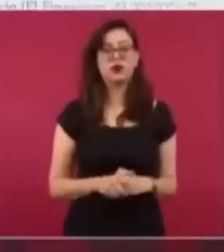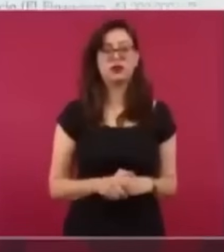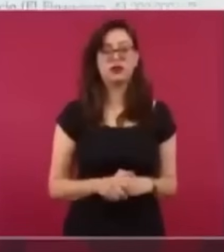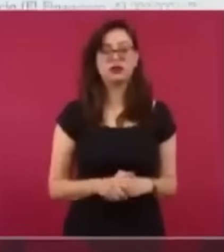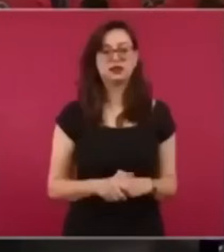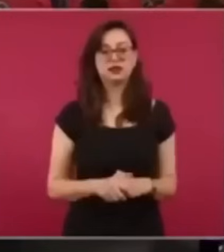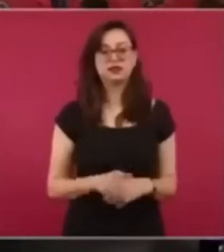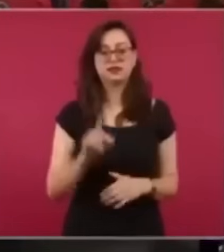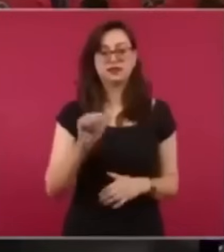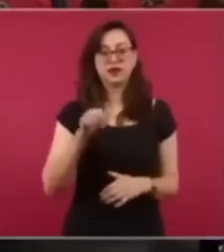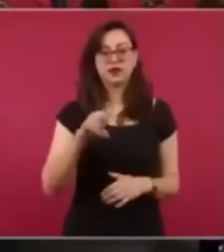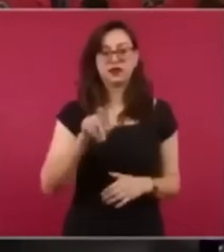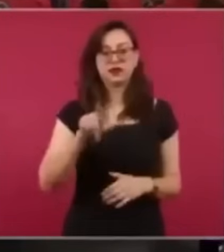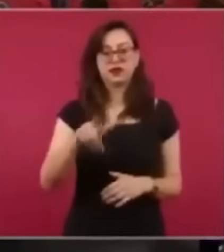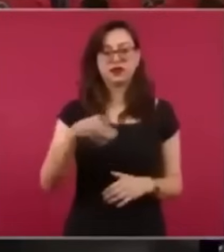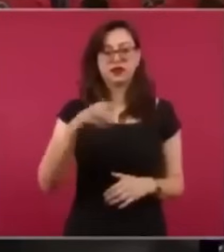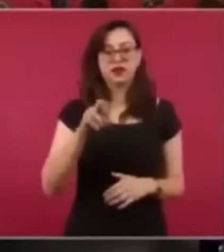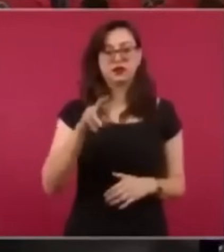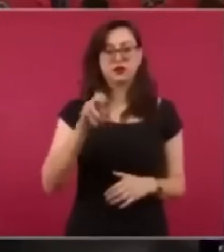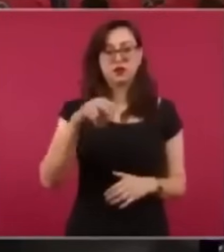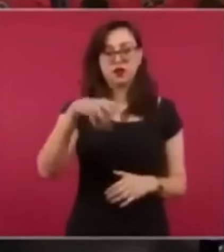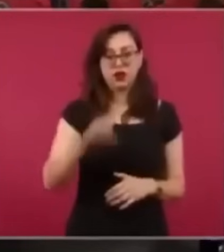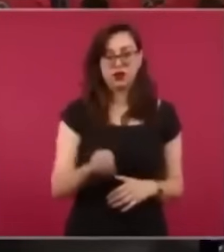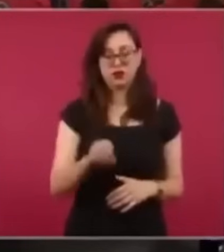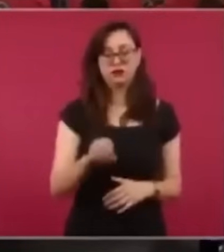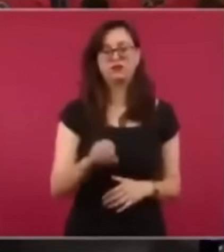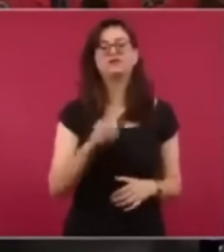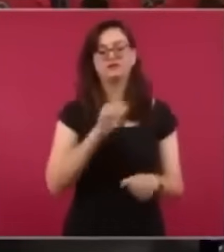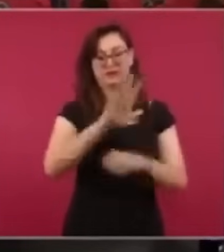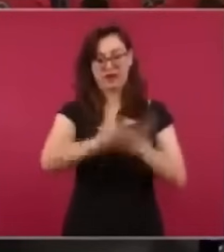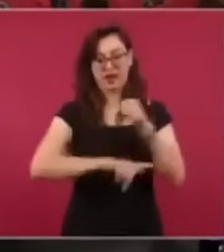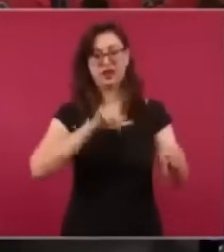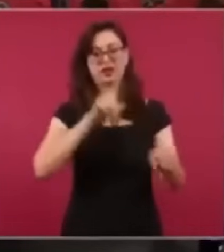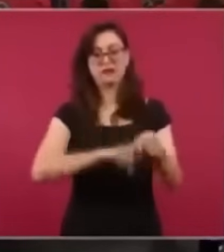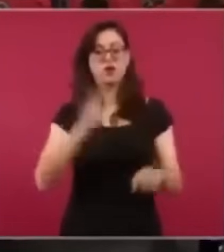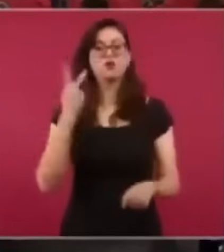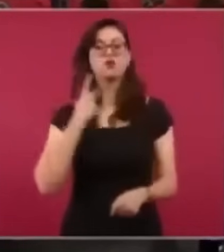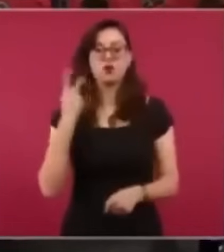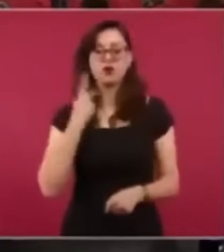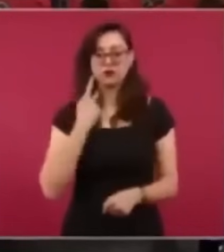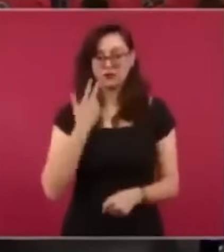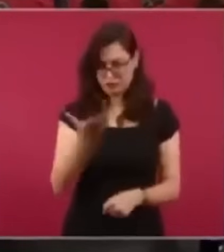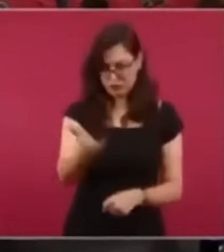Daniel Moreno, animal político, este es el que quería yo, ustedes,